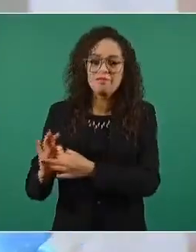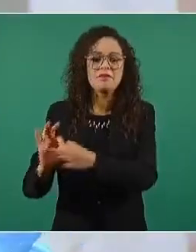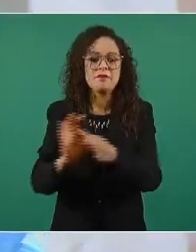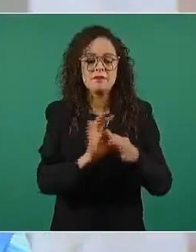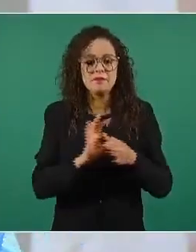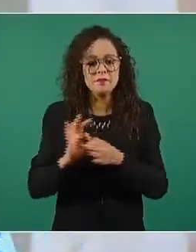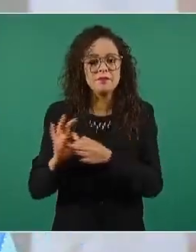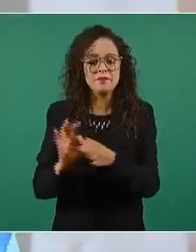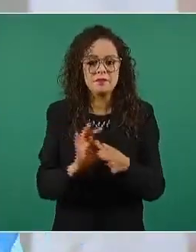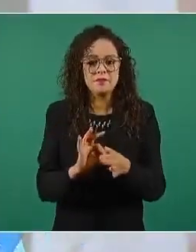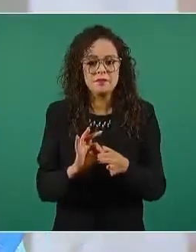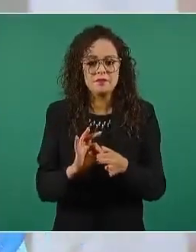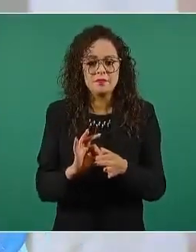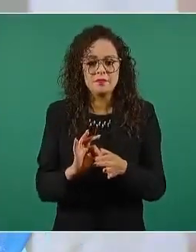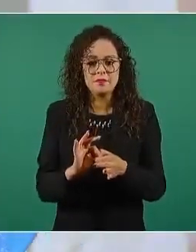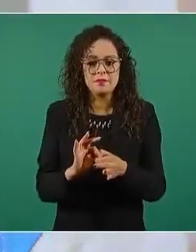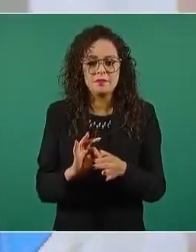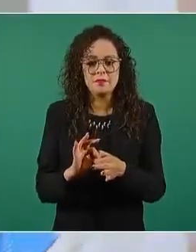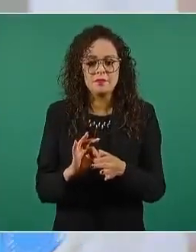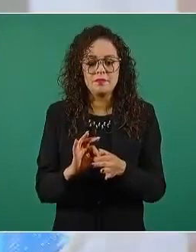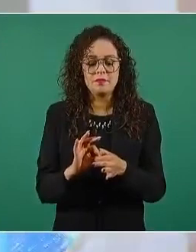Fuimos creados por